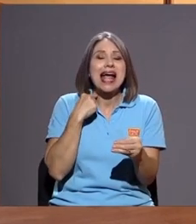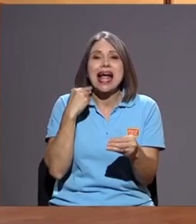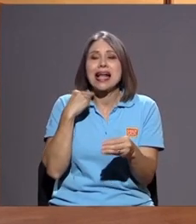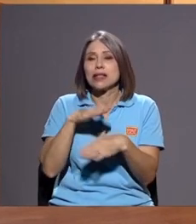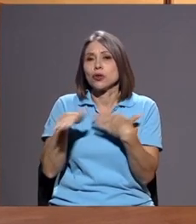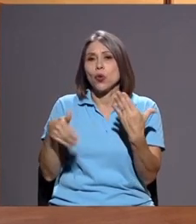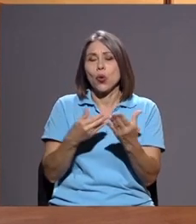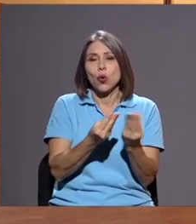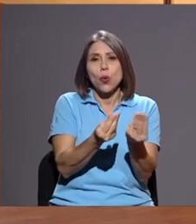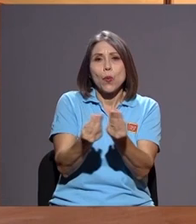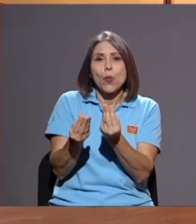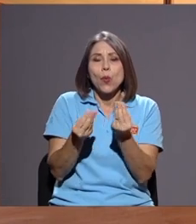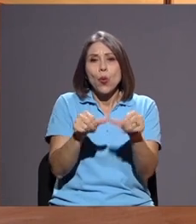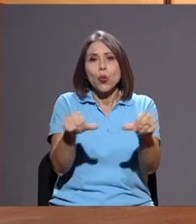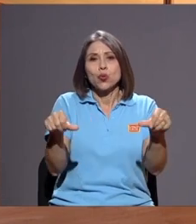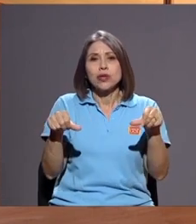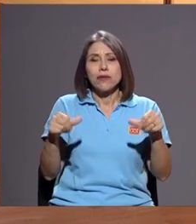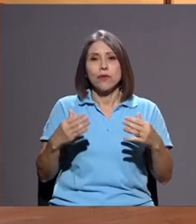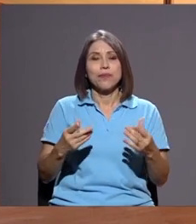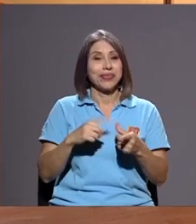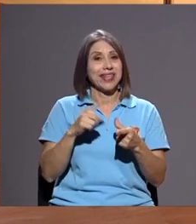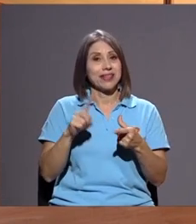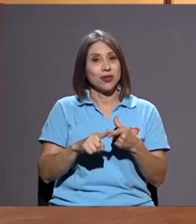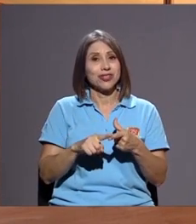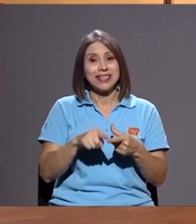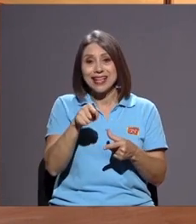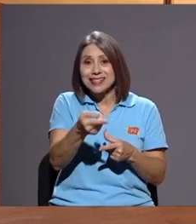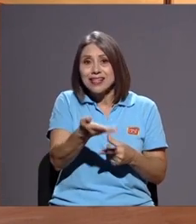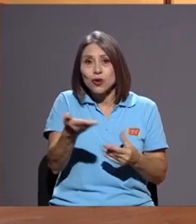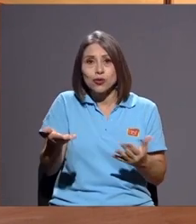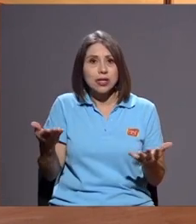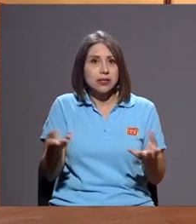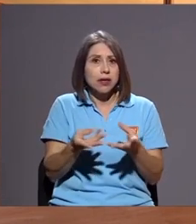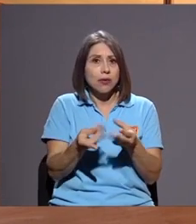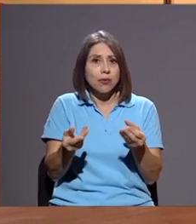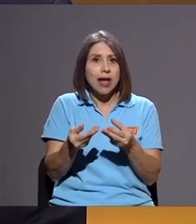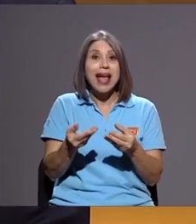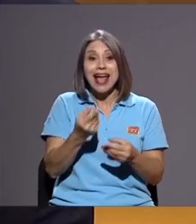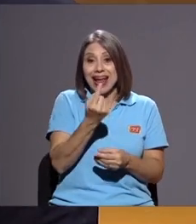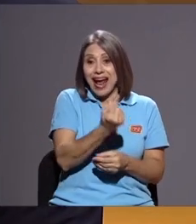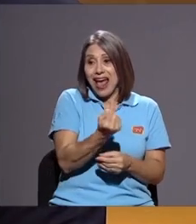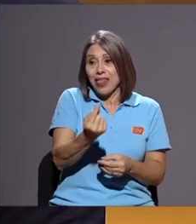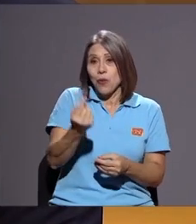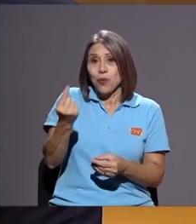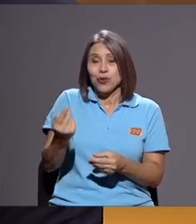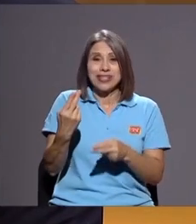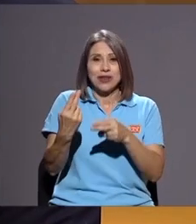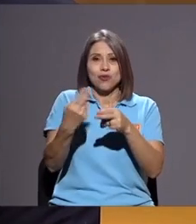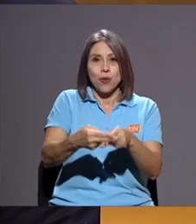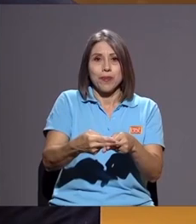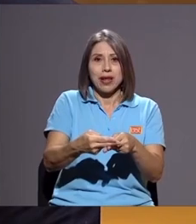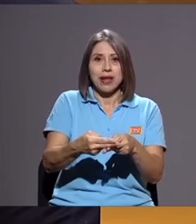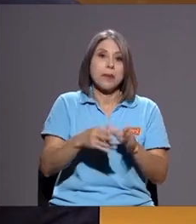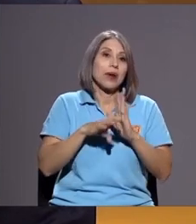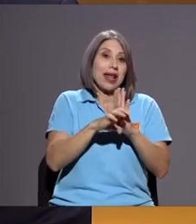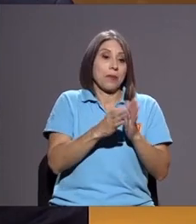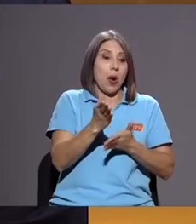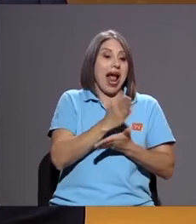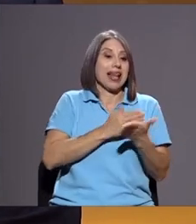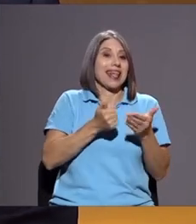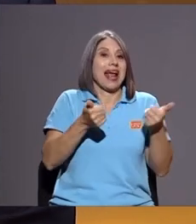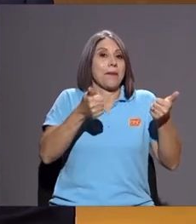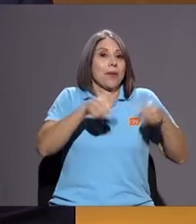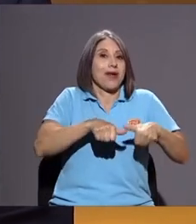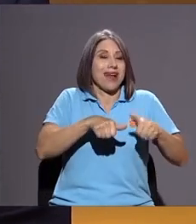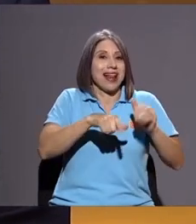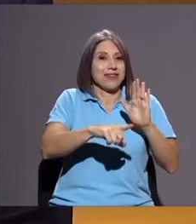estación entonces entran ea esas cosas claro cada una de esas cosas tienen un nombre hay alguien que aprueba las regulaciones cuando se hizo